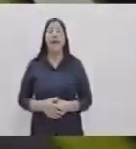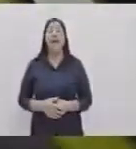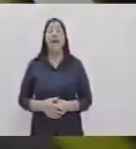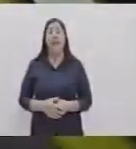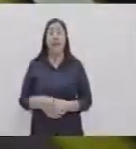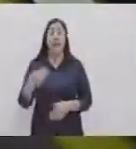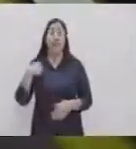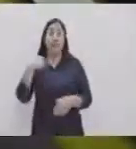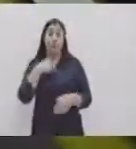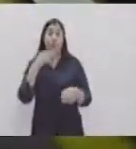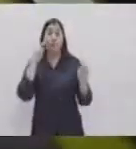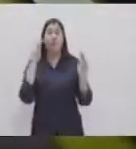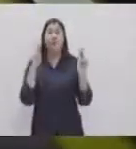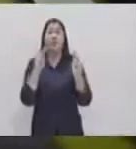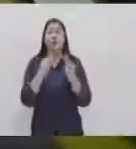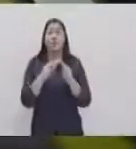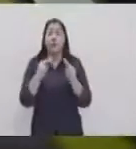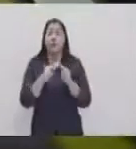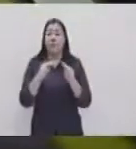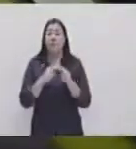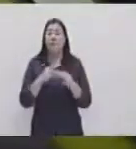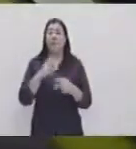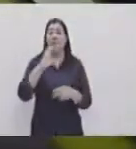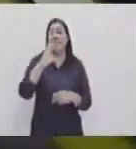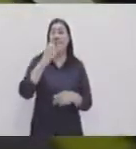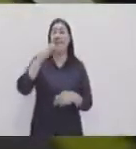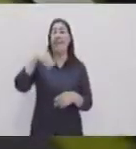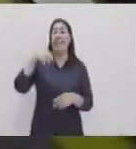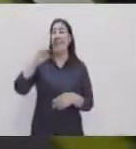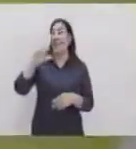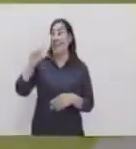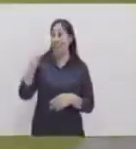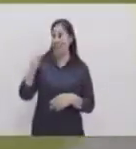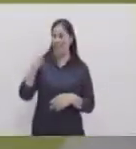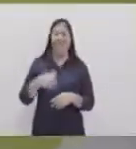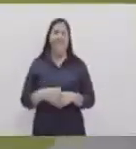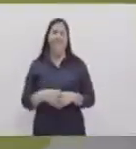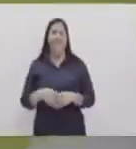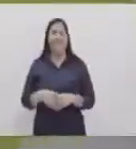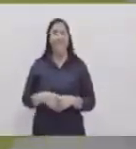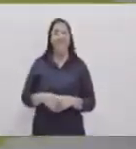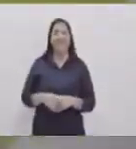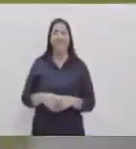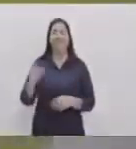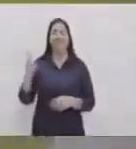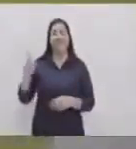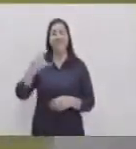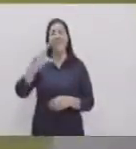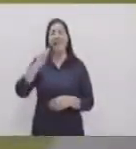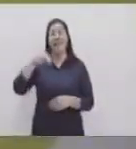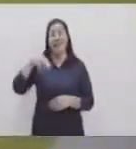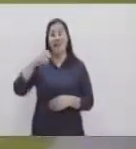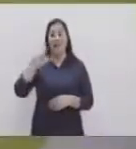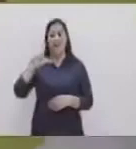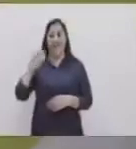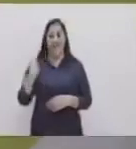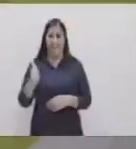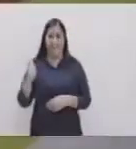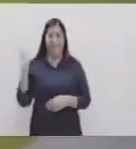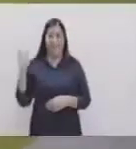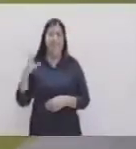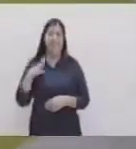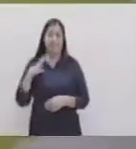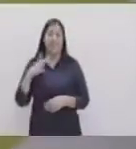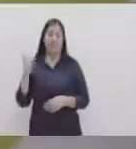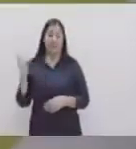Estamos hablando de lo que conocemos como la canela. Y de hecho el cinemaldehído es el compuesto químico